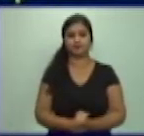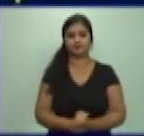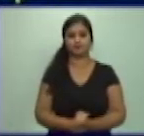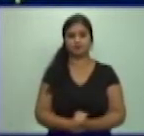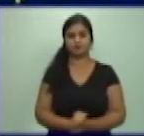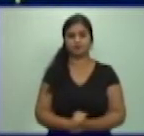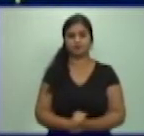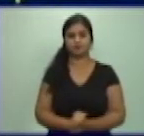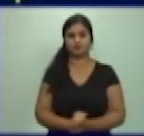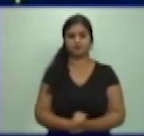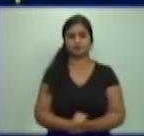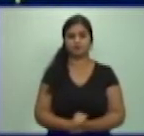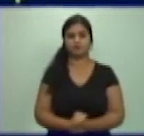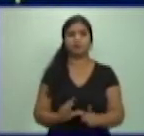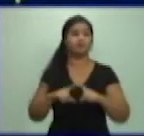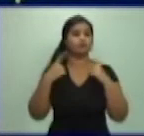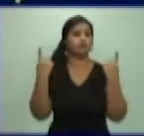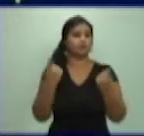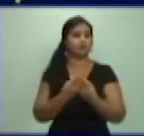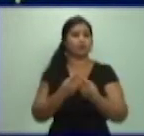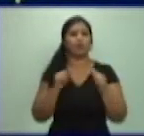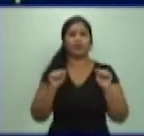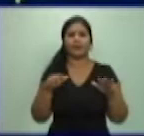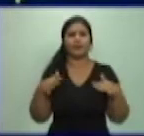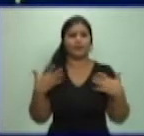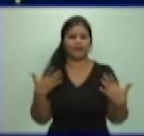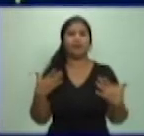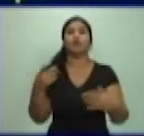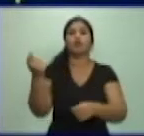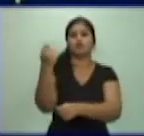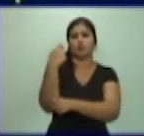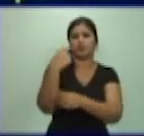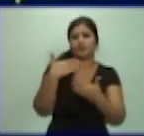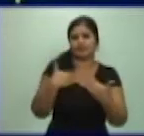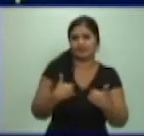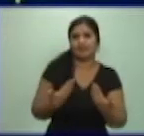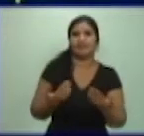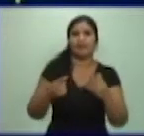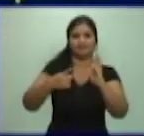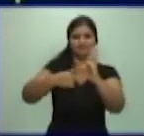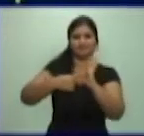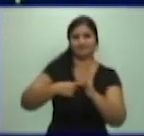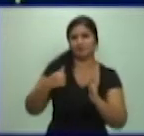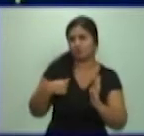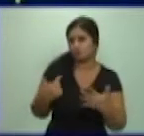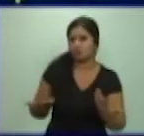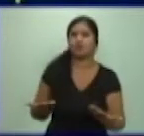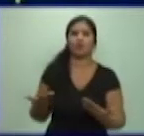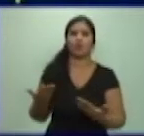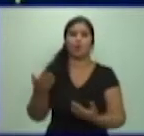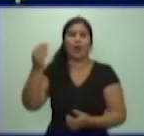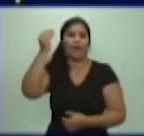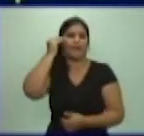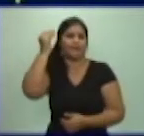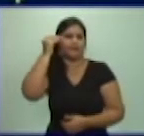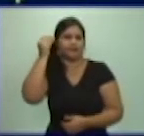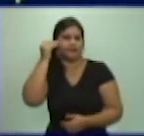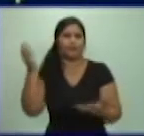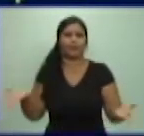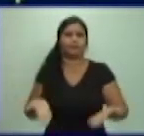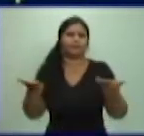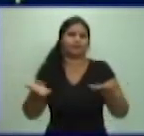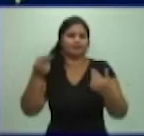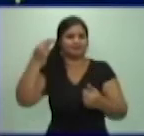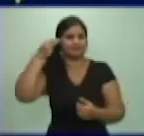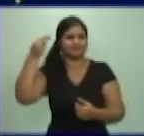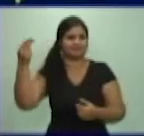de las obras literarias y cómo todas ellas son capaces de enseñarnos, de divertirnos, de aportarnos, por supuesto, el conocimiento. Yo